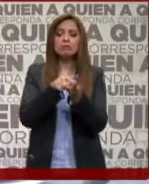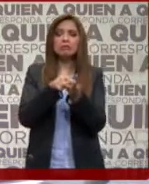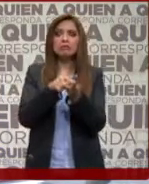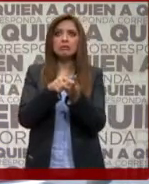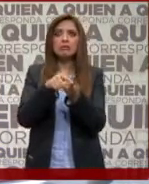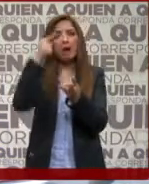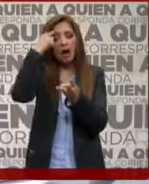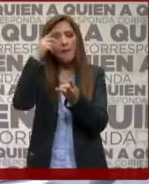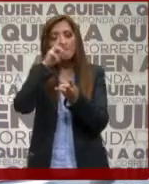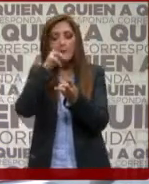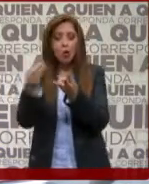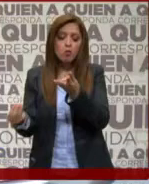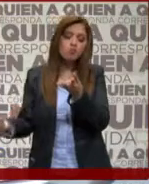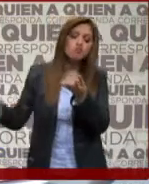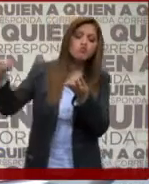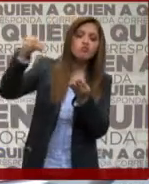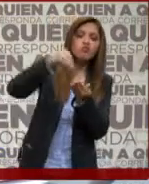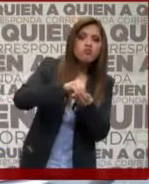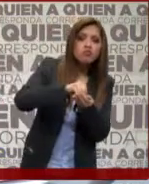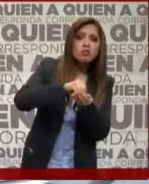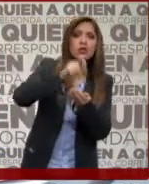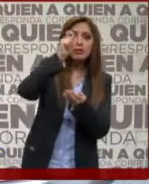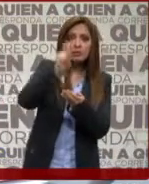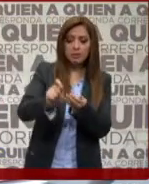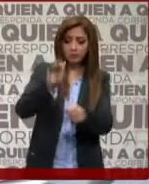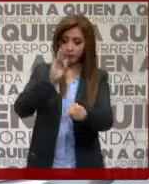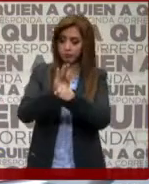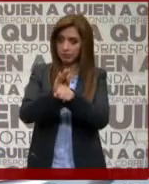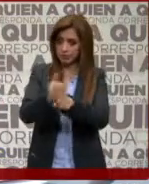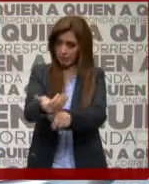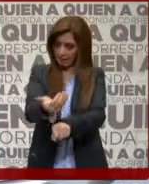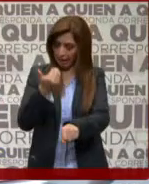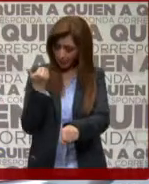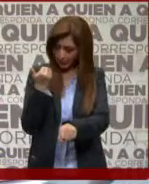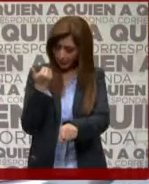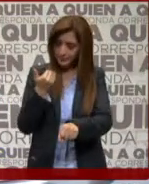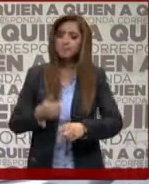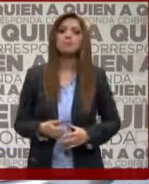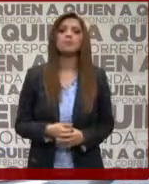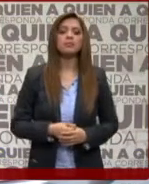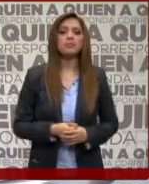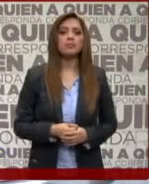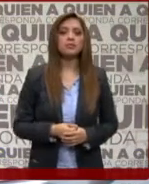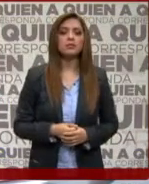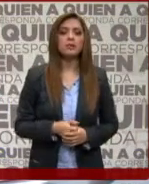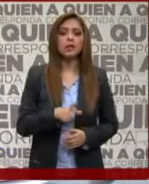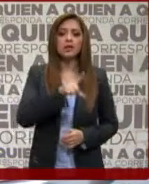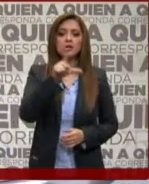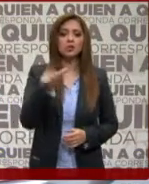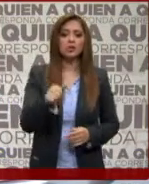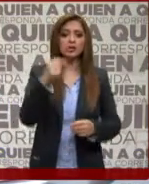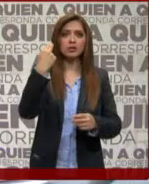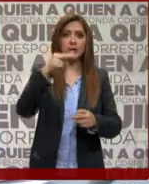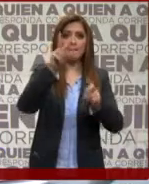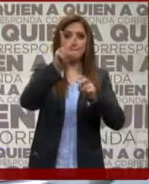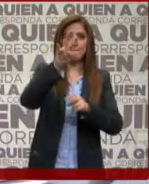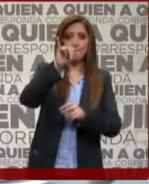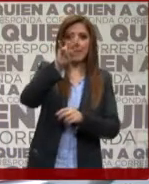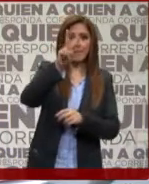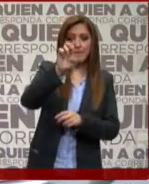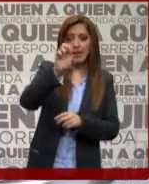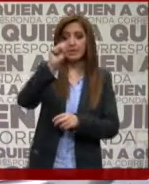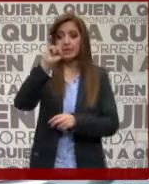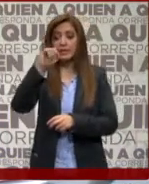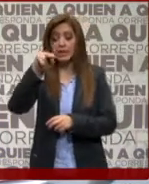gira a petición de los jóvenes y empezó la prevención la prevención nos obligó a quitar vive sin drogas para llamar la gira